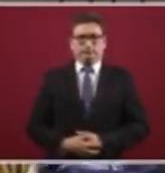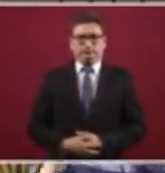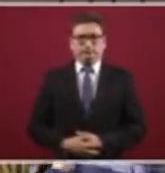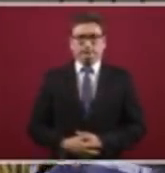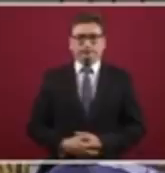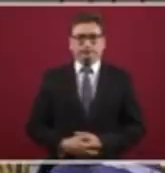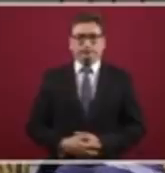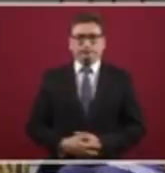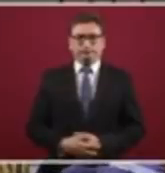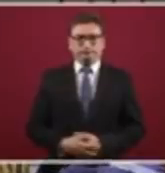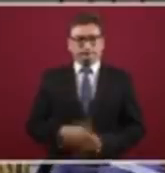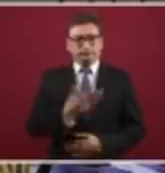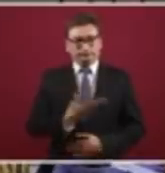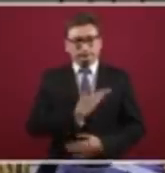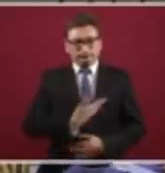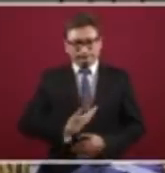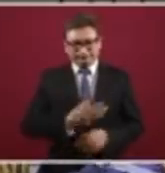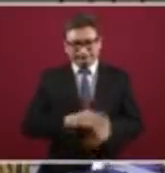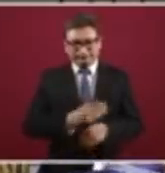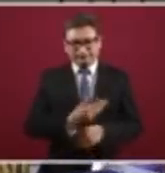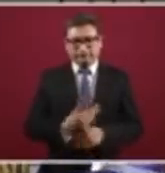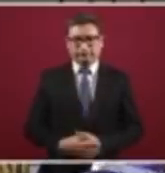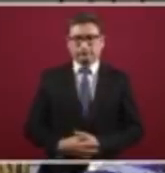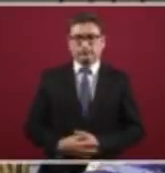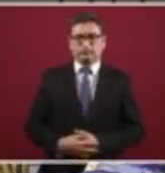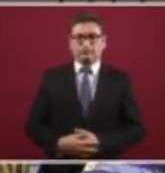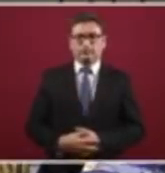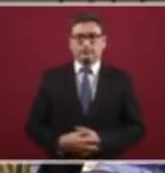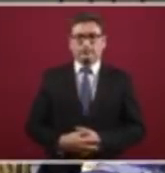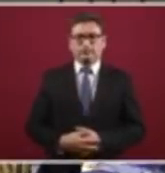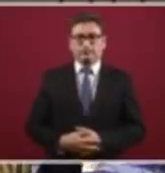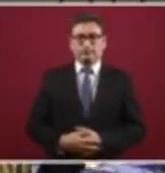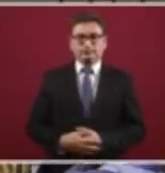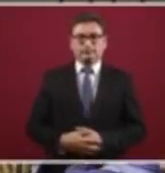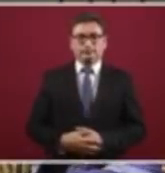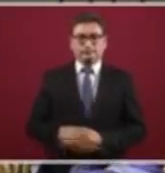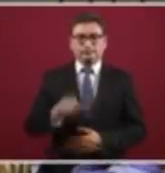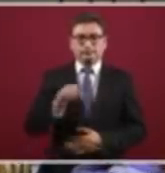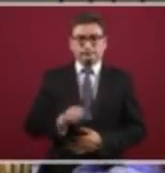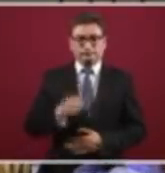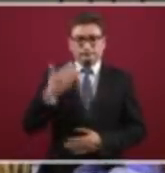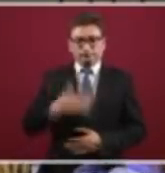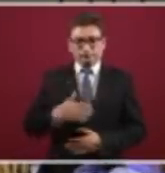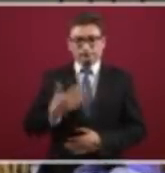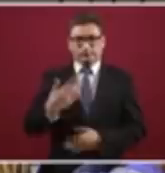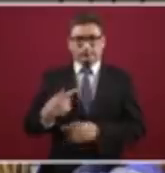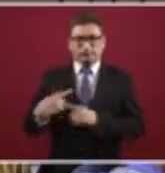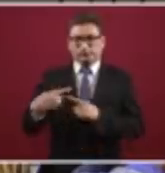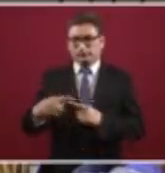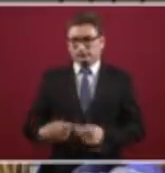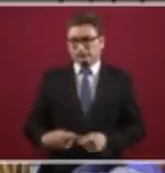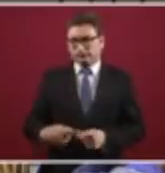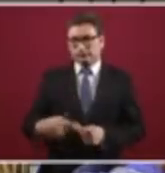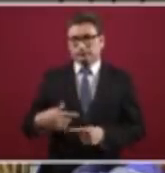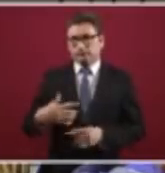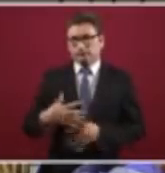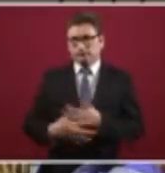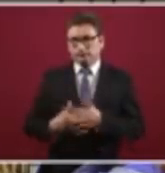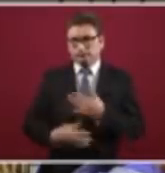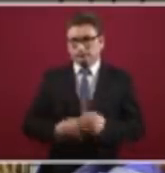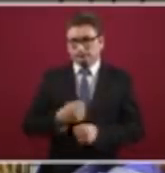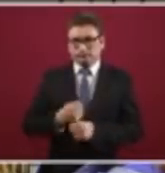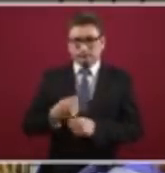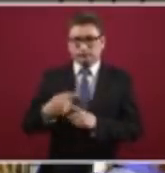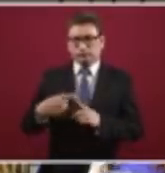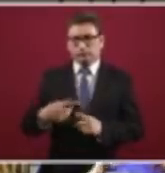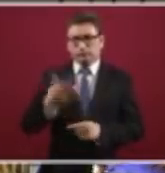con socialización señor presidente bueno hoy al cumplirse el quinto aniversario de estos lamentables hechos de